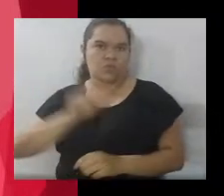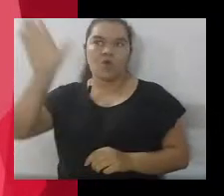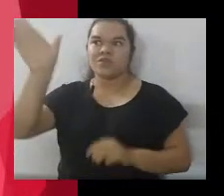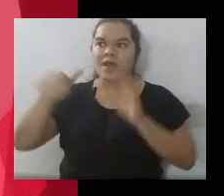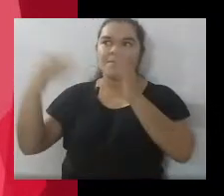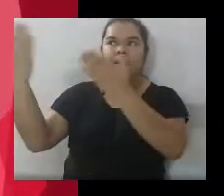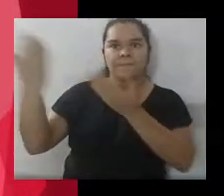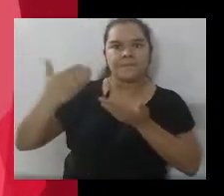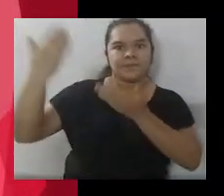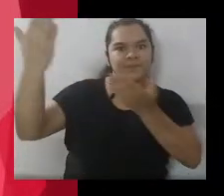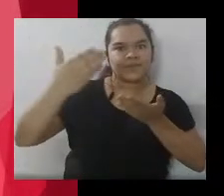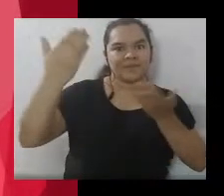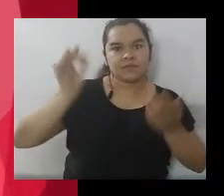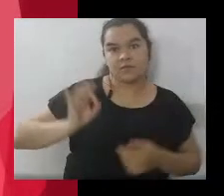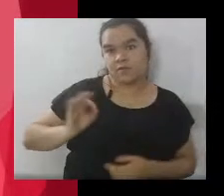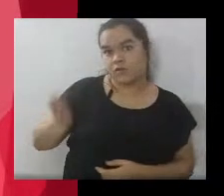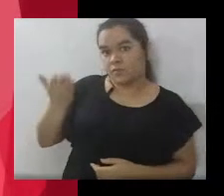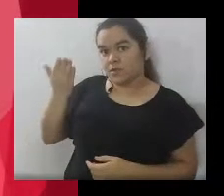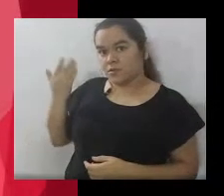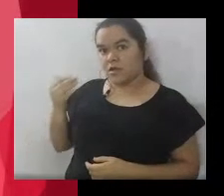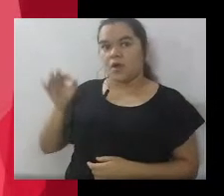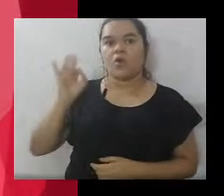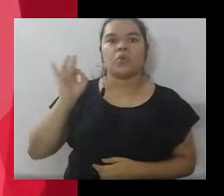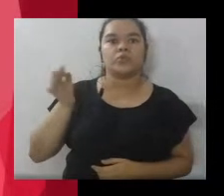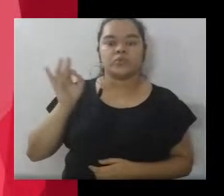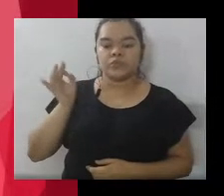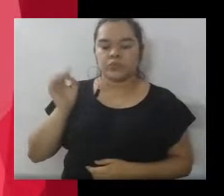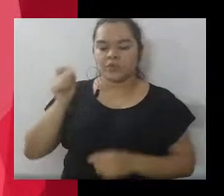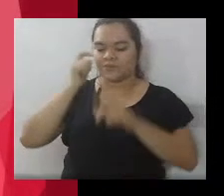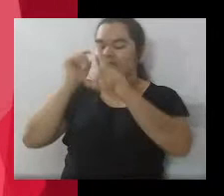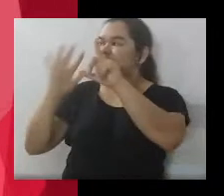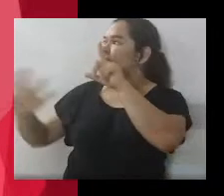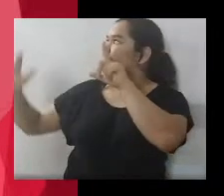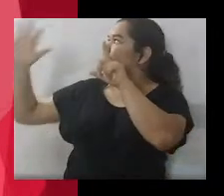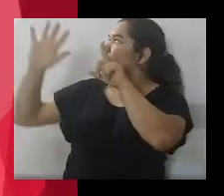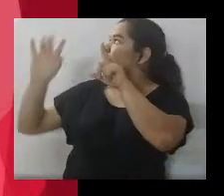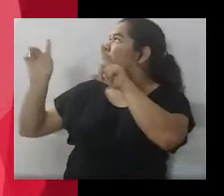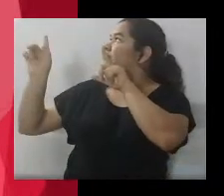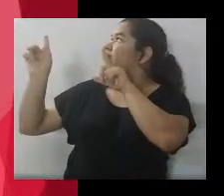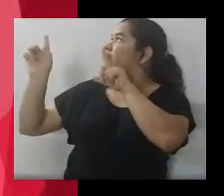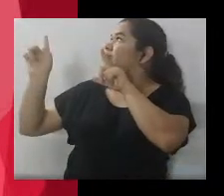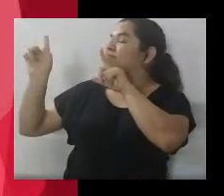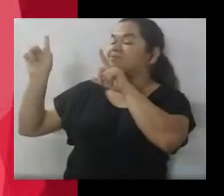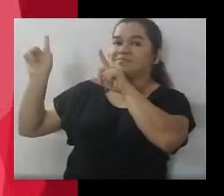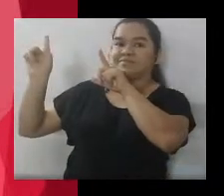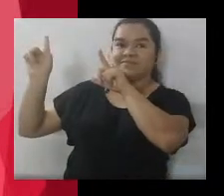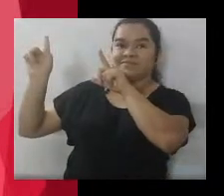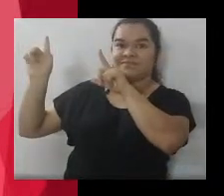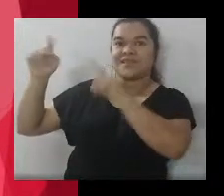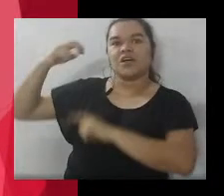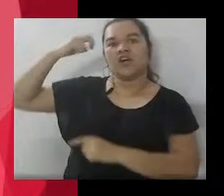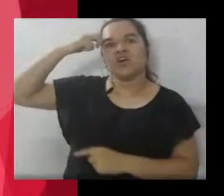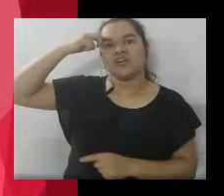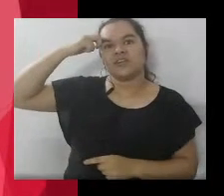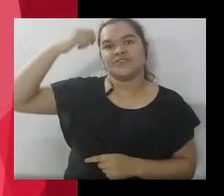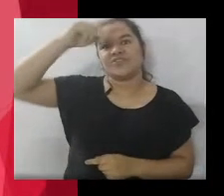pasado, en el mes de octubre, acá le traigo una imagen de lo que fue el Congreso Nacional,